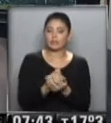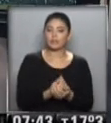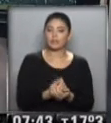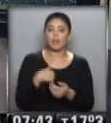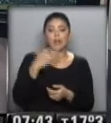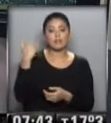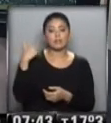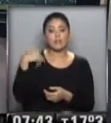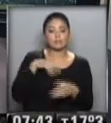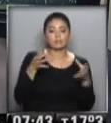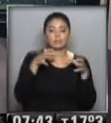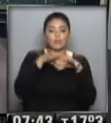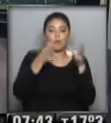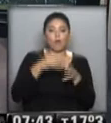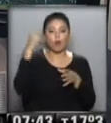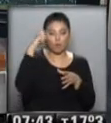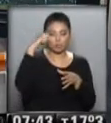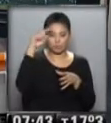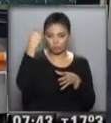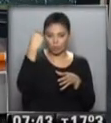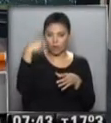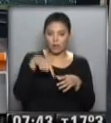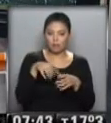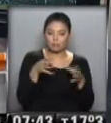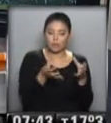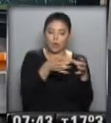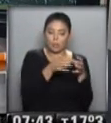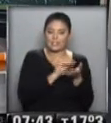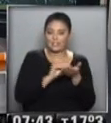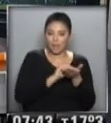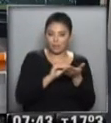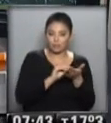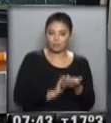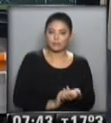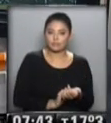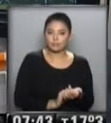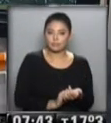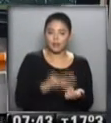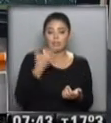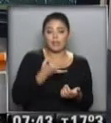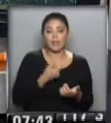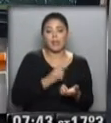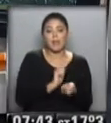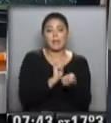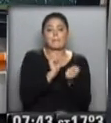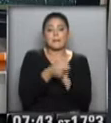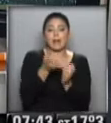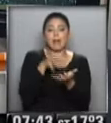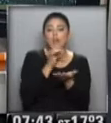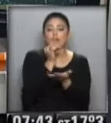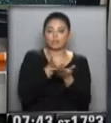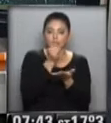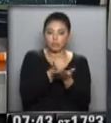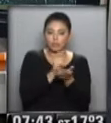ayer en el congreso nacional más específicamente en el senado y es verdad la modificación del consejo de la magistratura